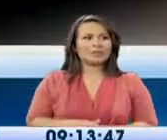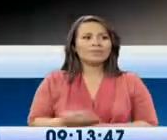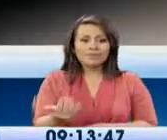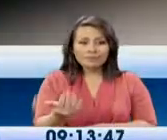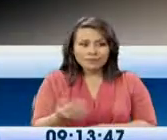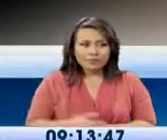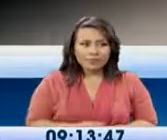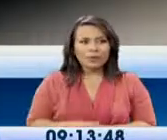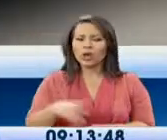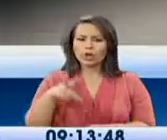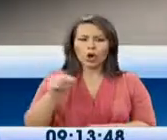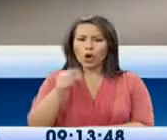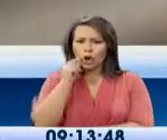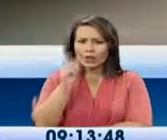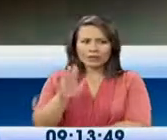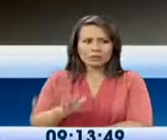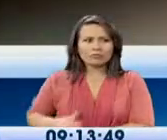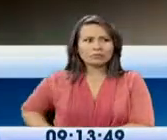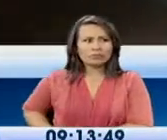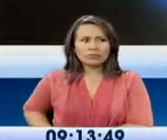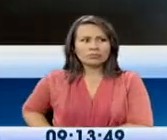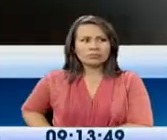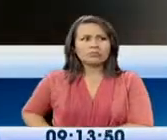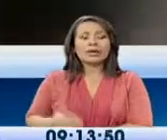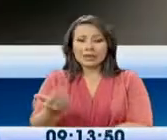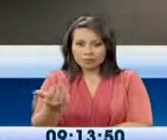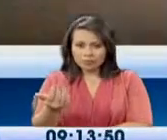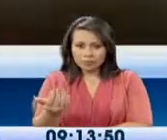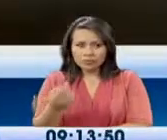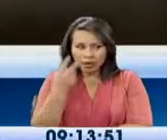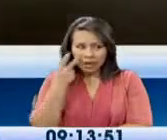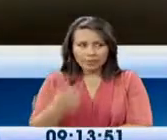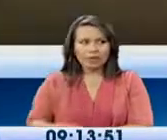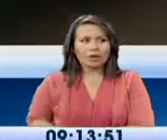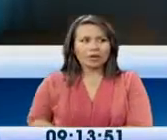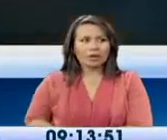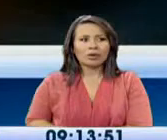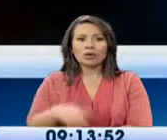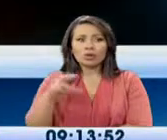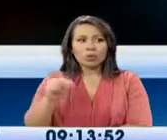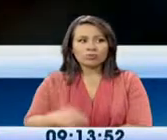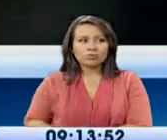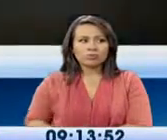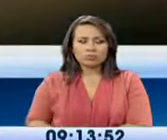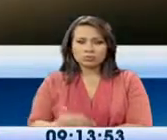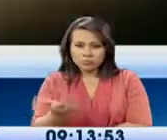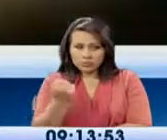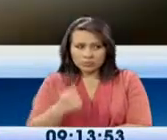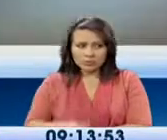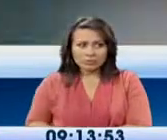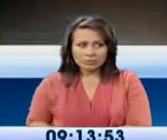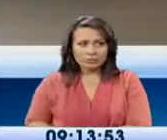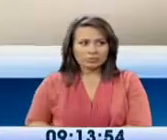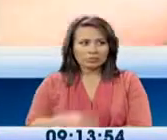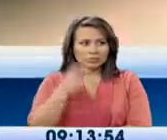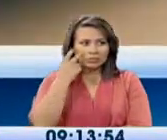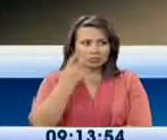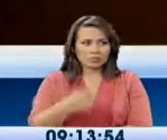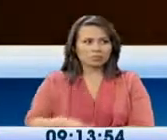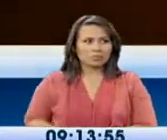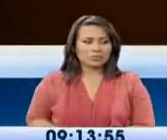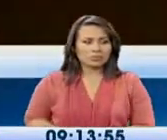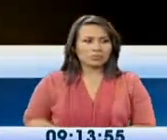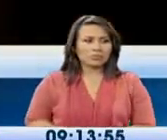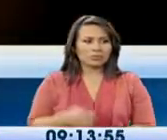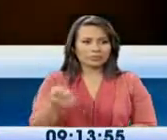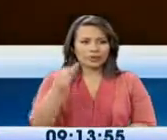alucinógeno. Abre. Abre. No me grites. Ya no, ya abre. Abre, colabora con nosotros. No, pues simplemente no me grites. Abre, colabora con nosotros. Muéstralo, muéstralo.